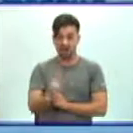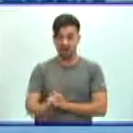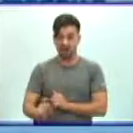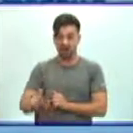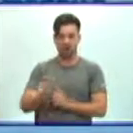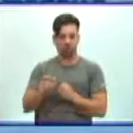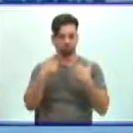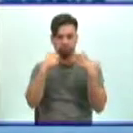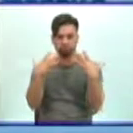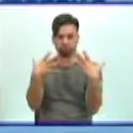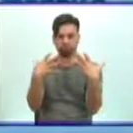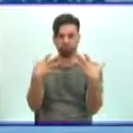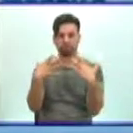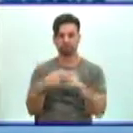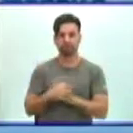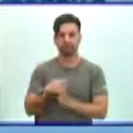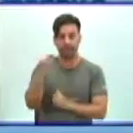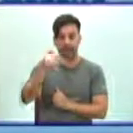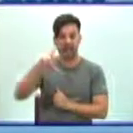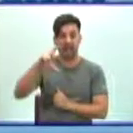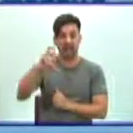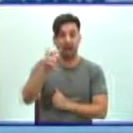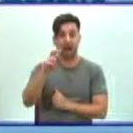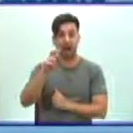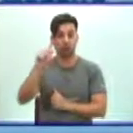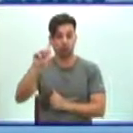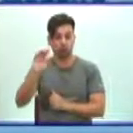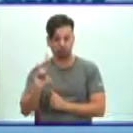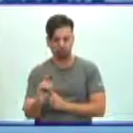nacen el río Cauto y el río Toa,